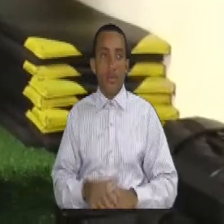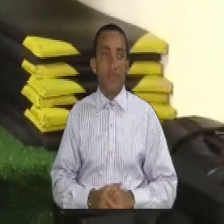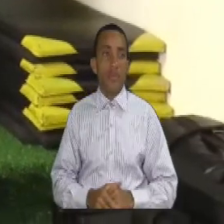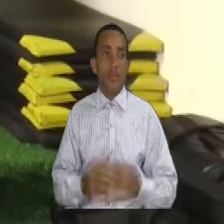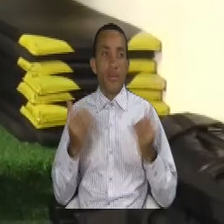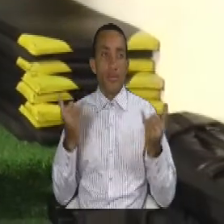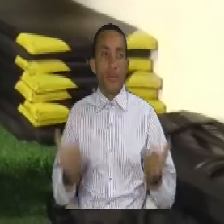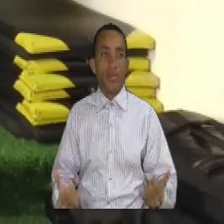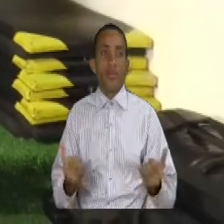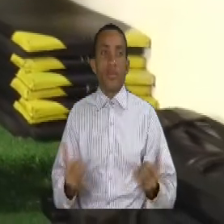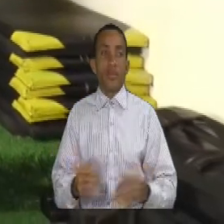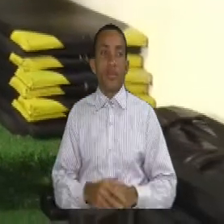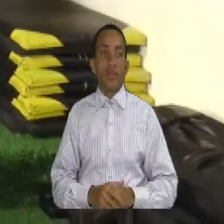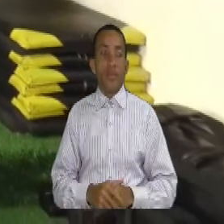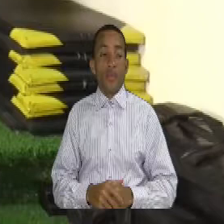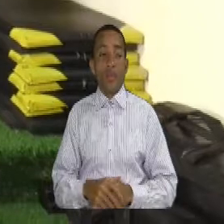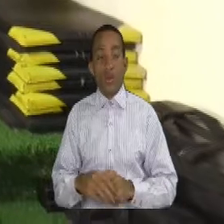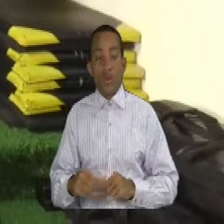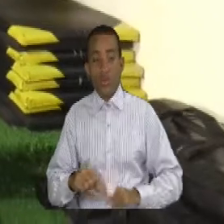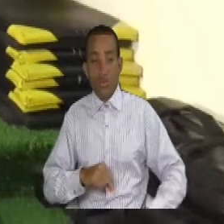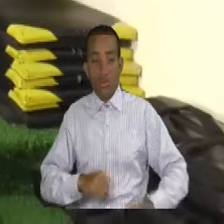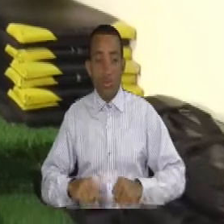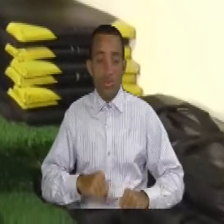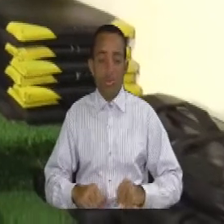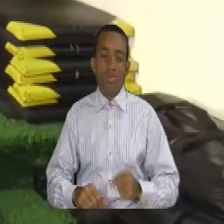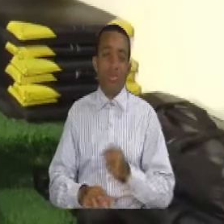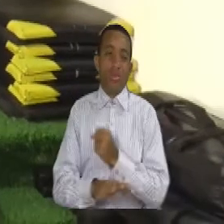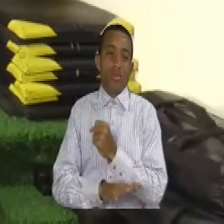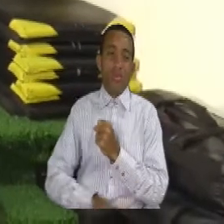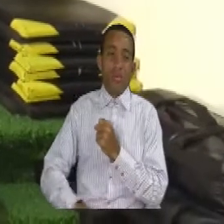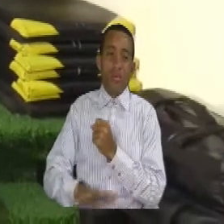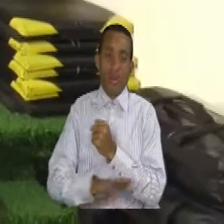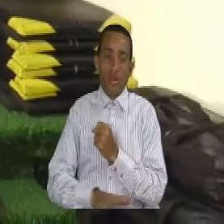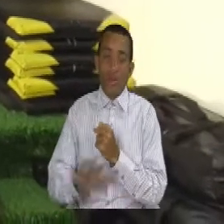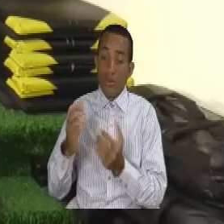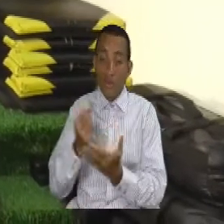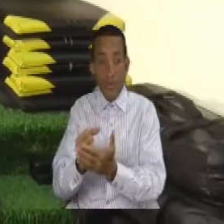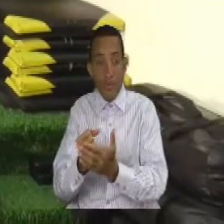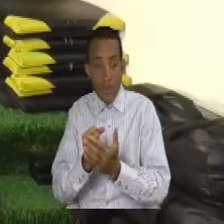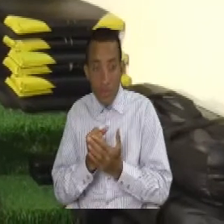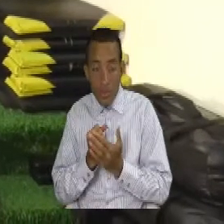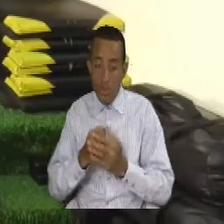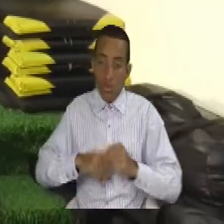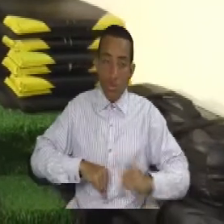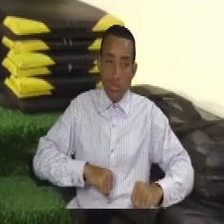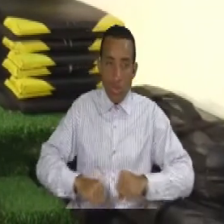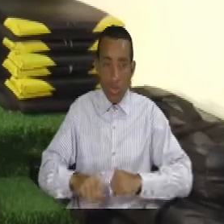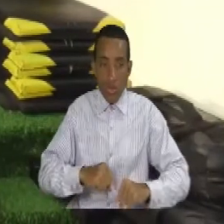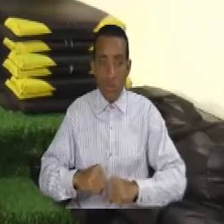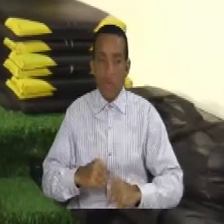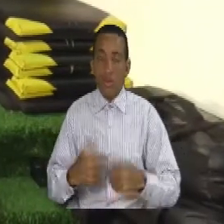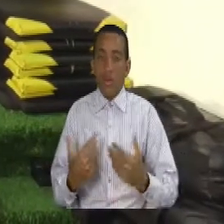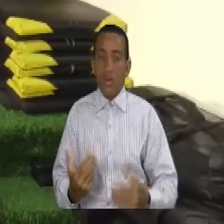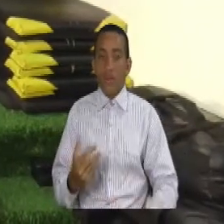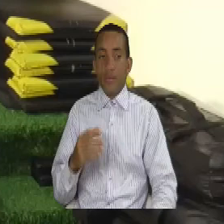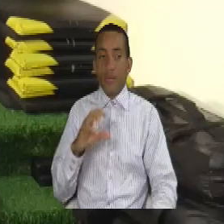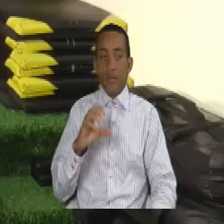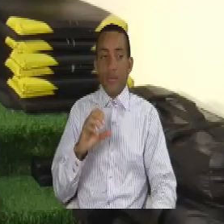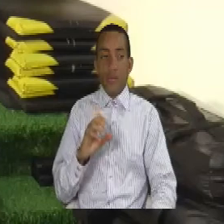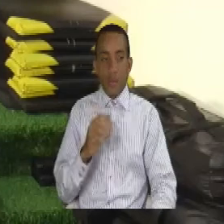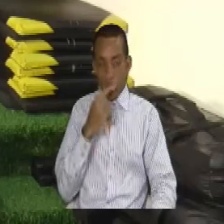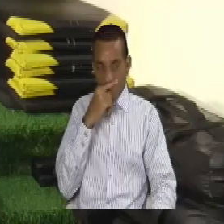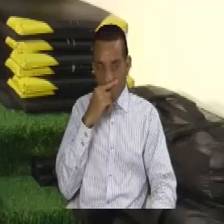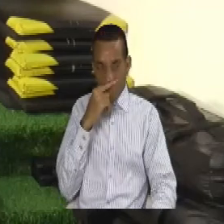Ahora, estos ejercicios son muy básicos y que les va a ayudar mucho a ustedes en los movimientos, en los ejercicios, en la parte de core. ¿Cómo lo